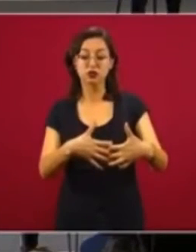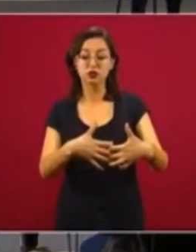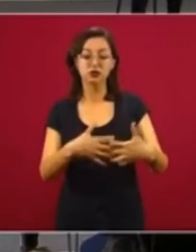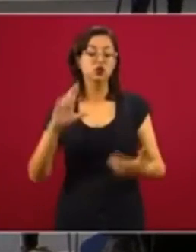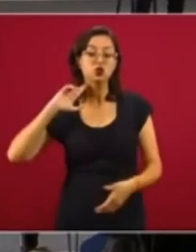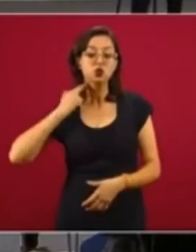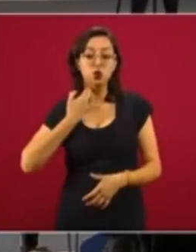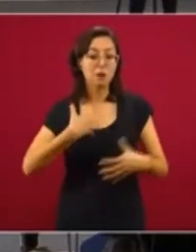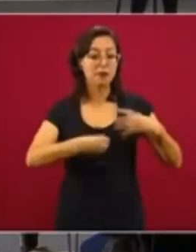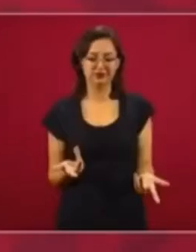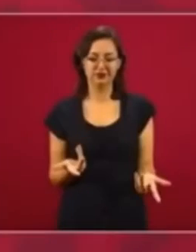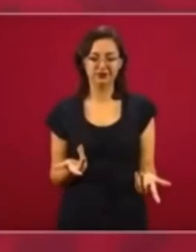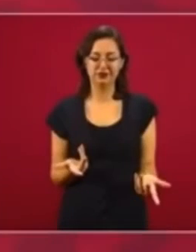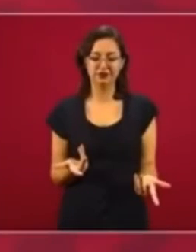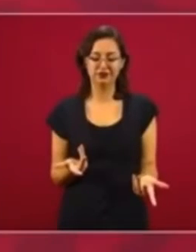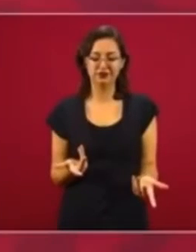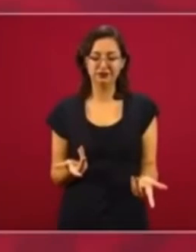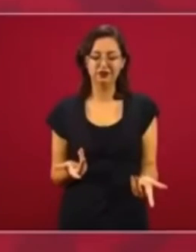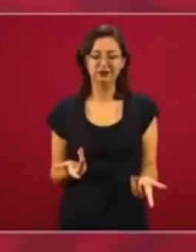robotizado.